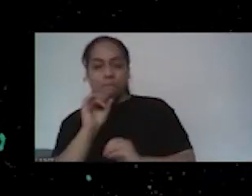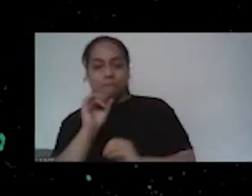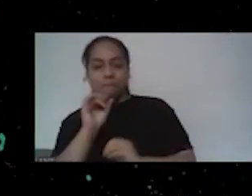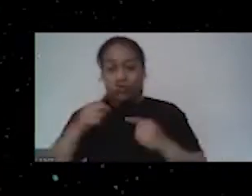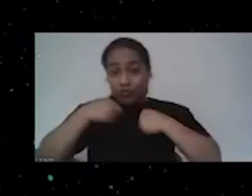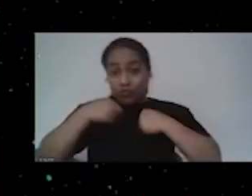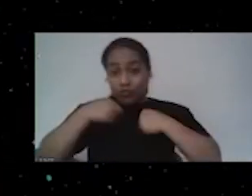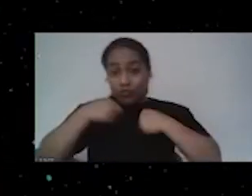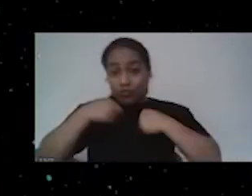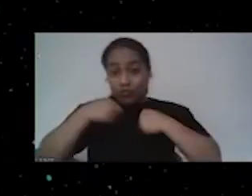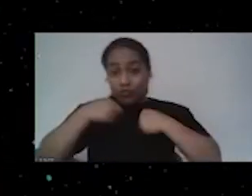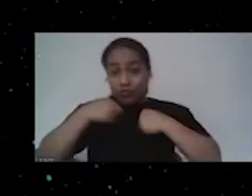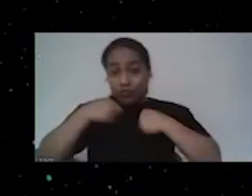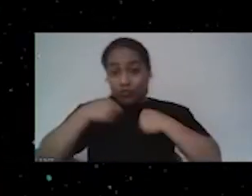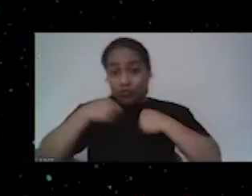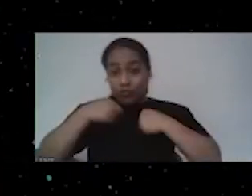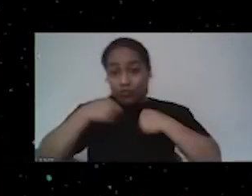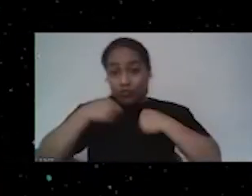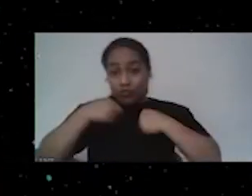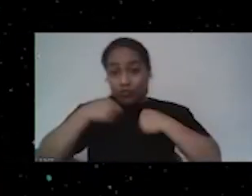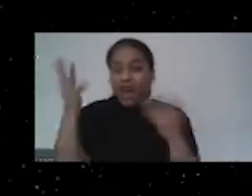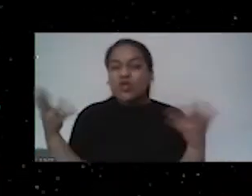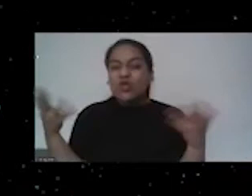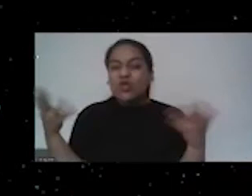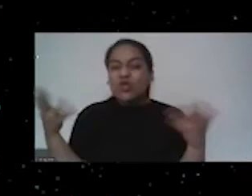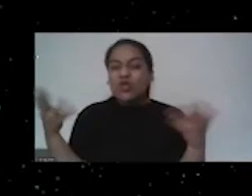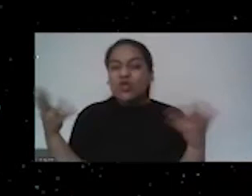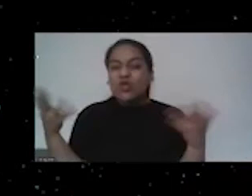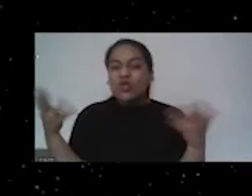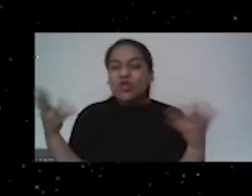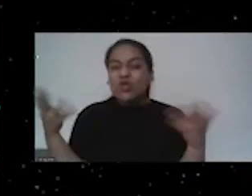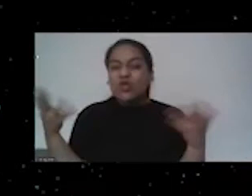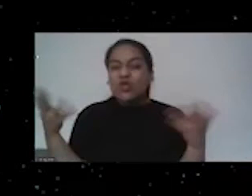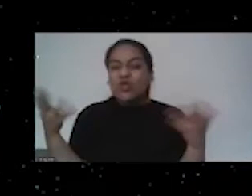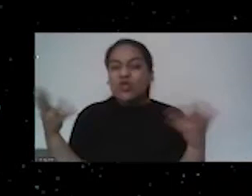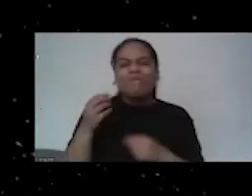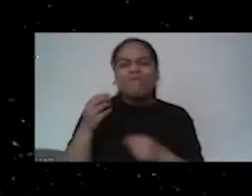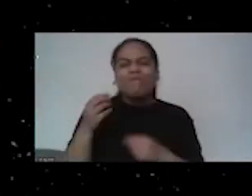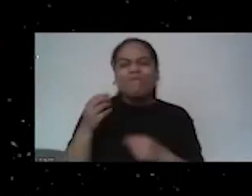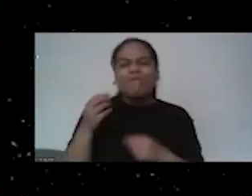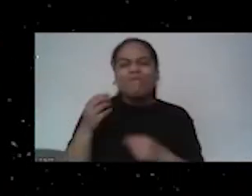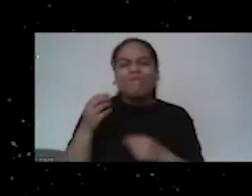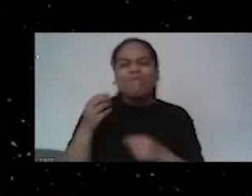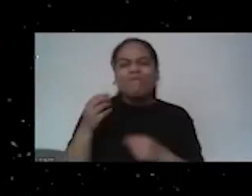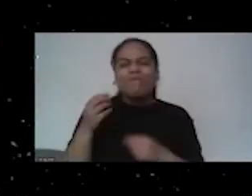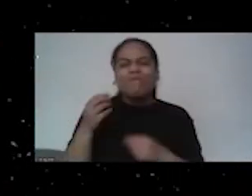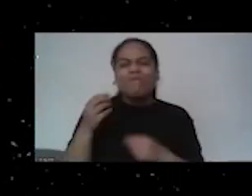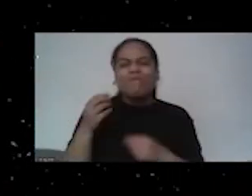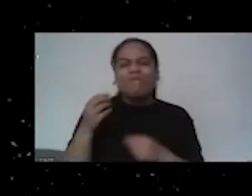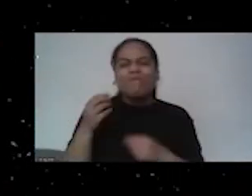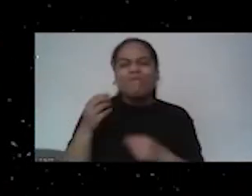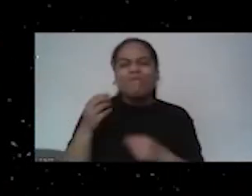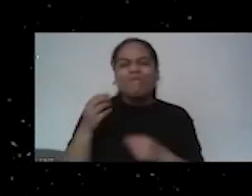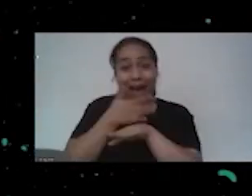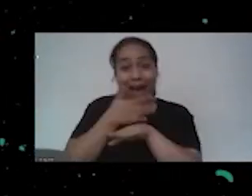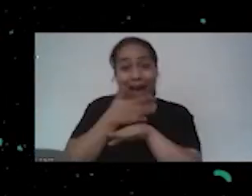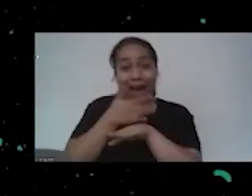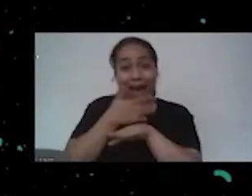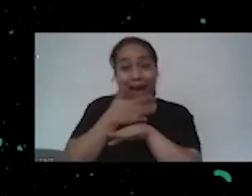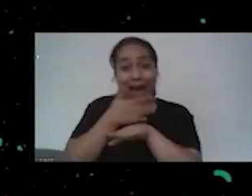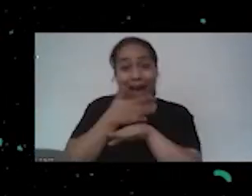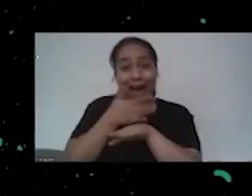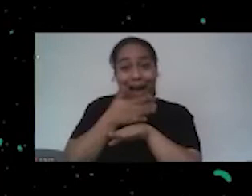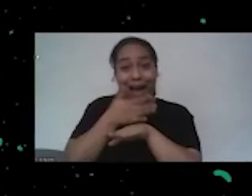importante que todo el mundo tenga acceso a estas imágenes. No, las obras, como decía yo también